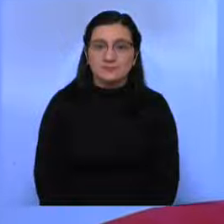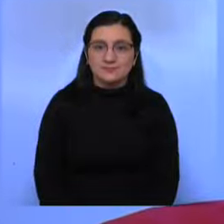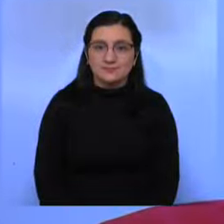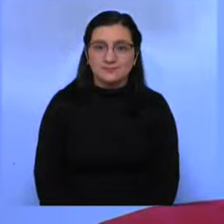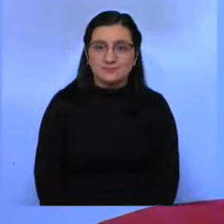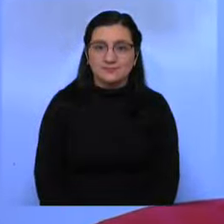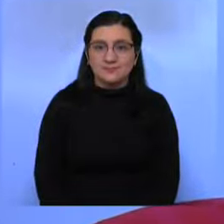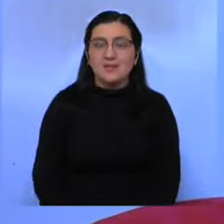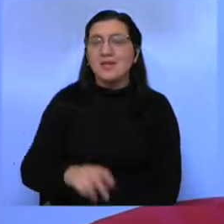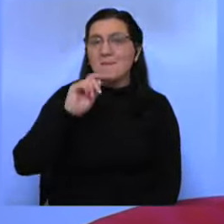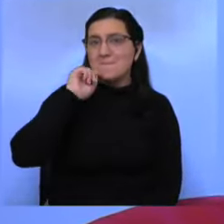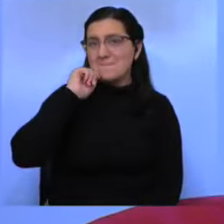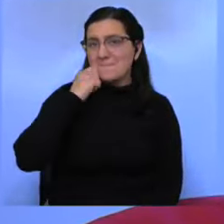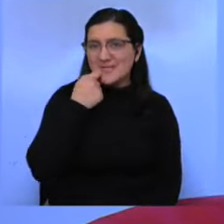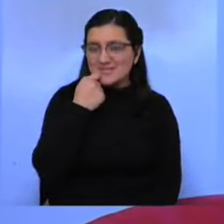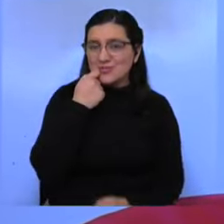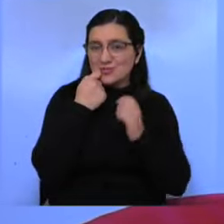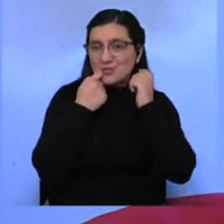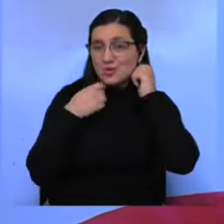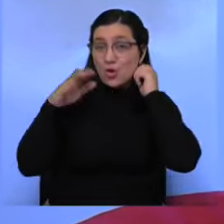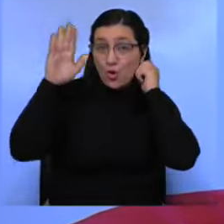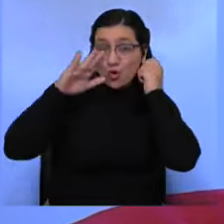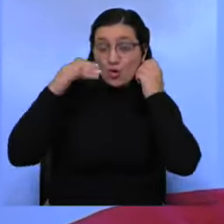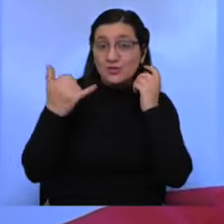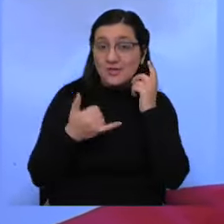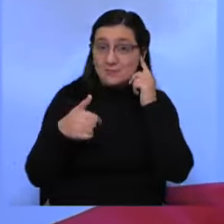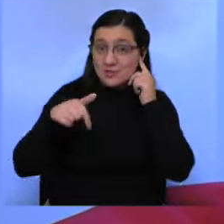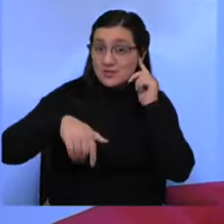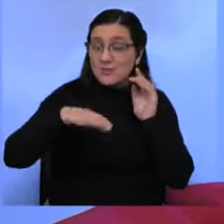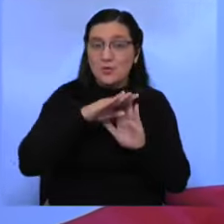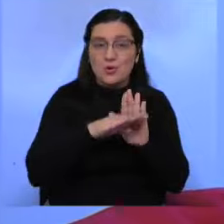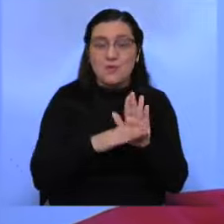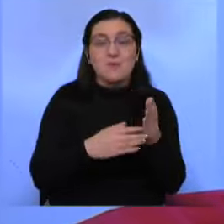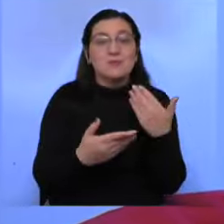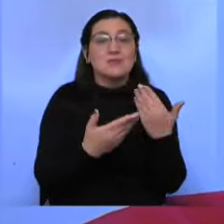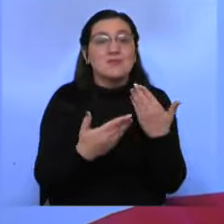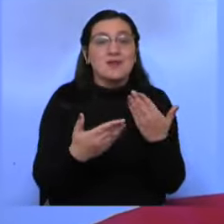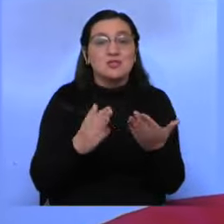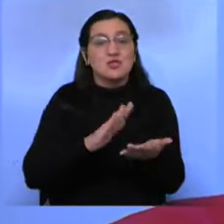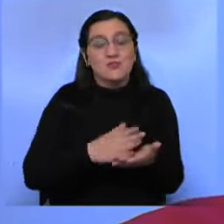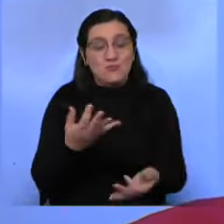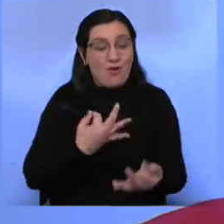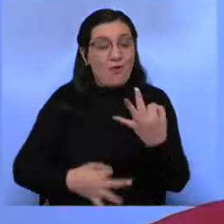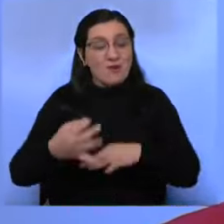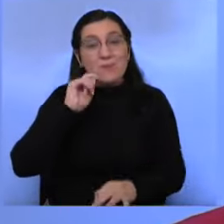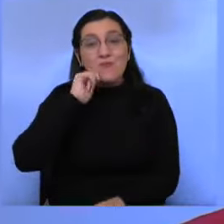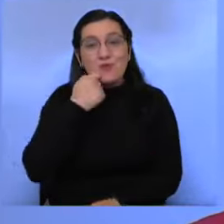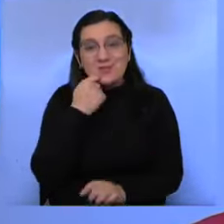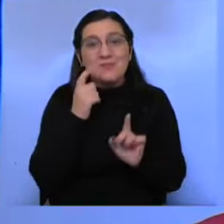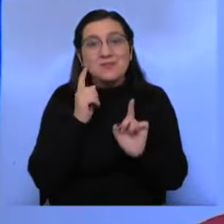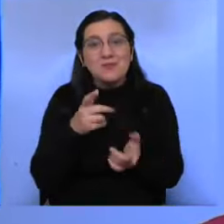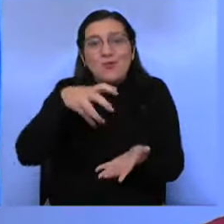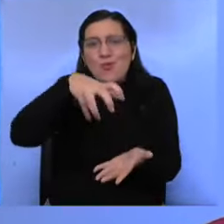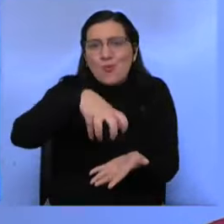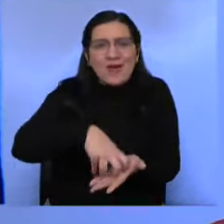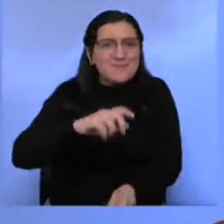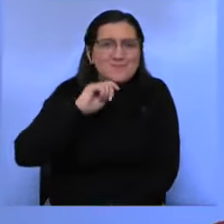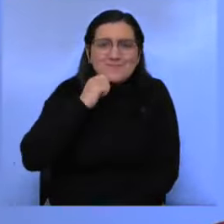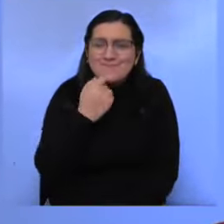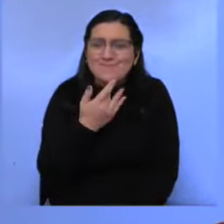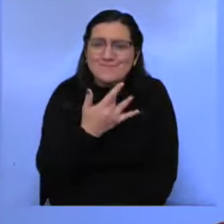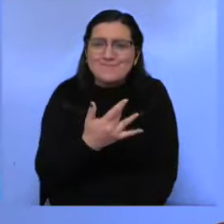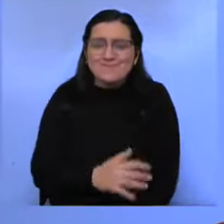y Qué precioso Y qué privilegio tenemos en este programa no solo Vamos a hablar de una obra muy bonita sino también de un espacio cultural Así